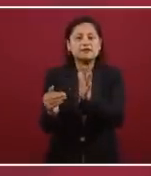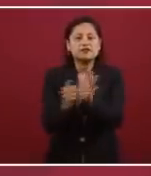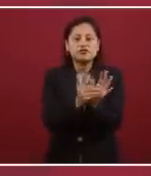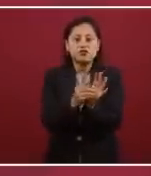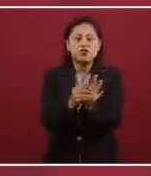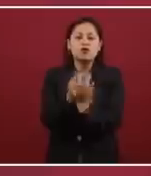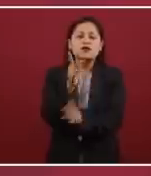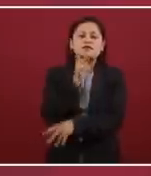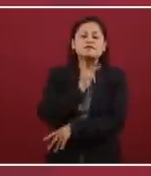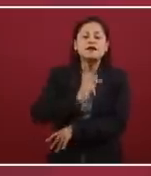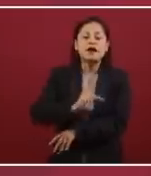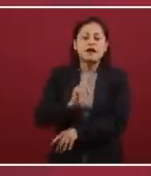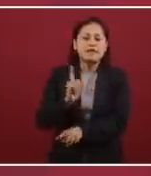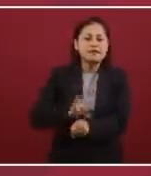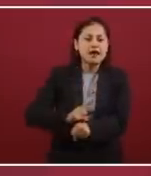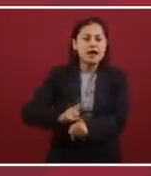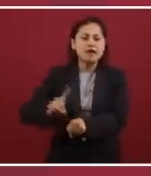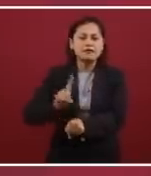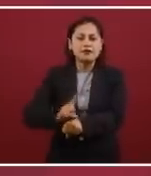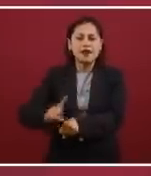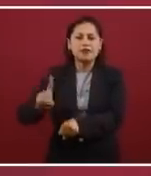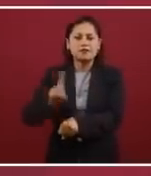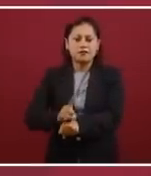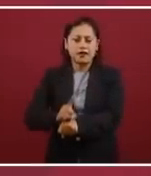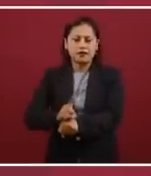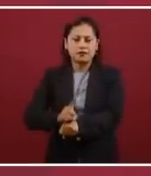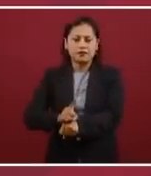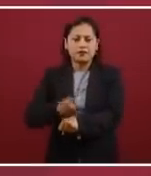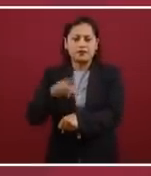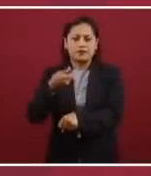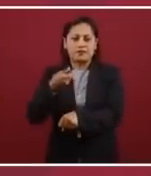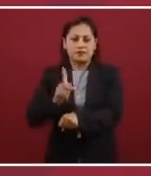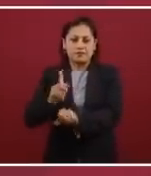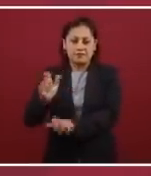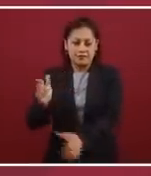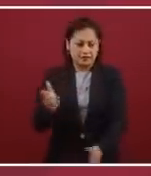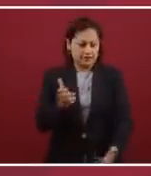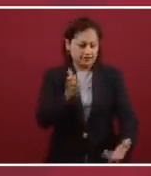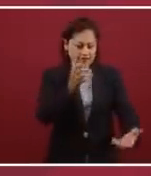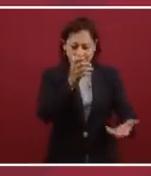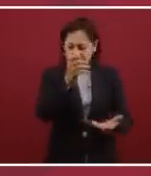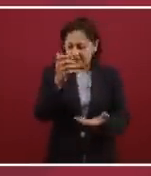Y nos dejaron el gobierno con menos de 1,700,000 barriles.